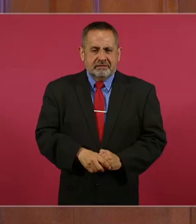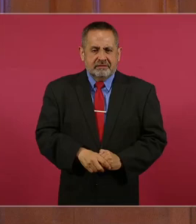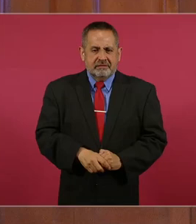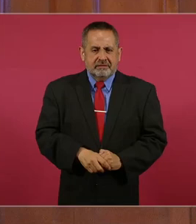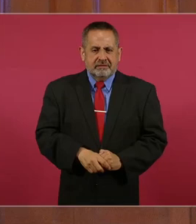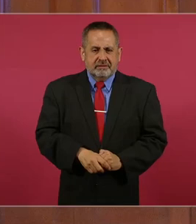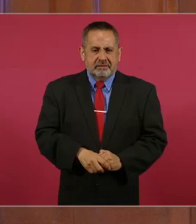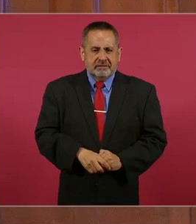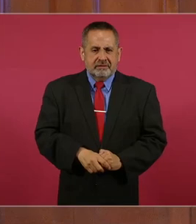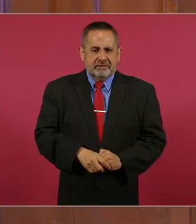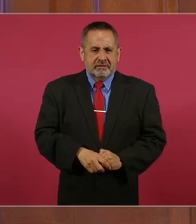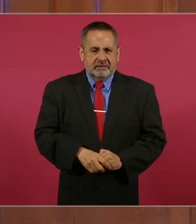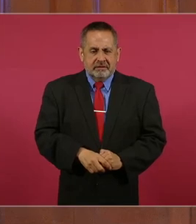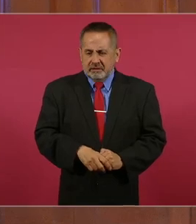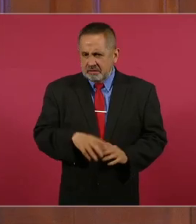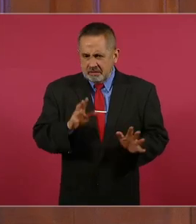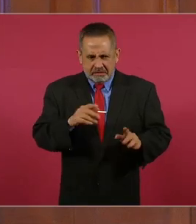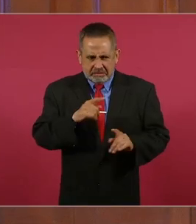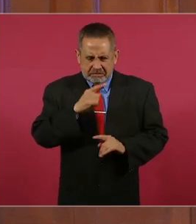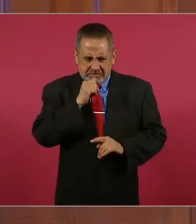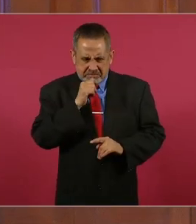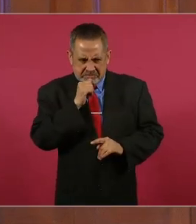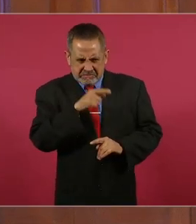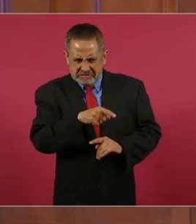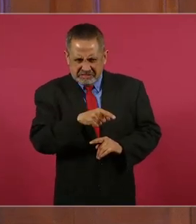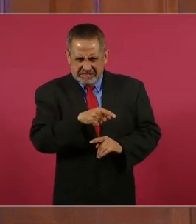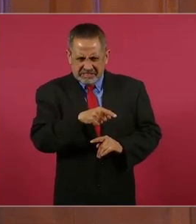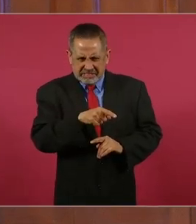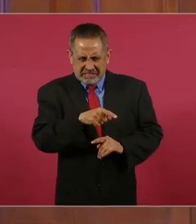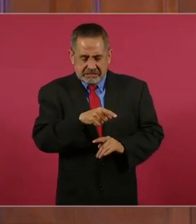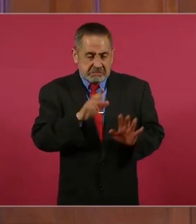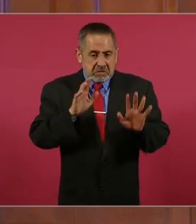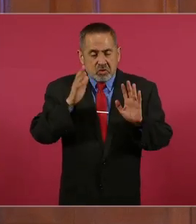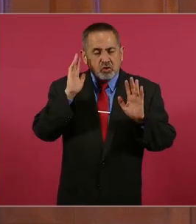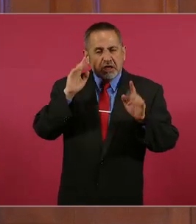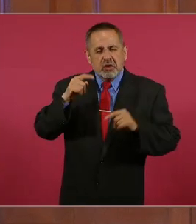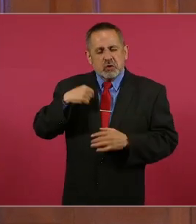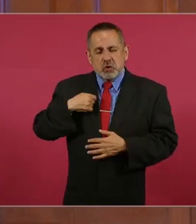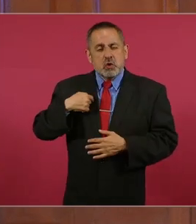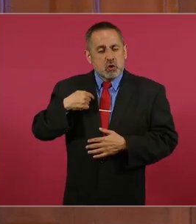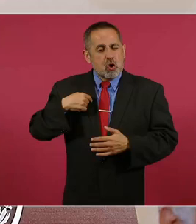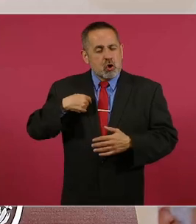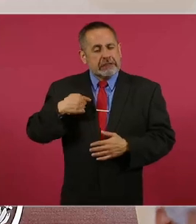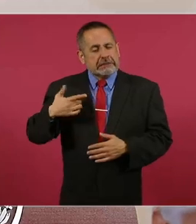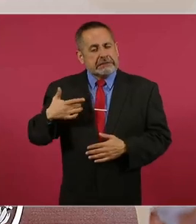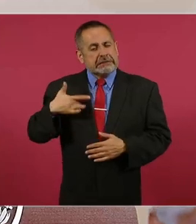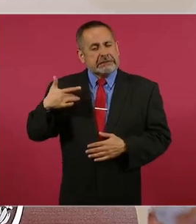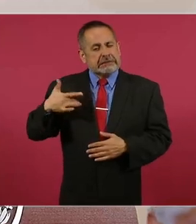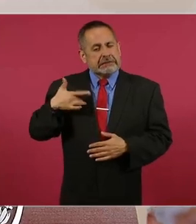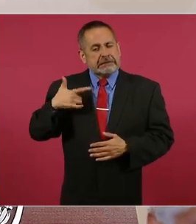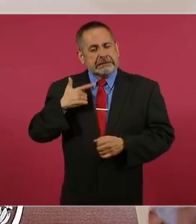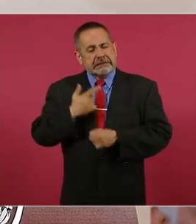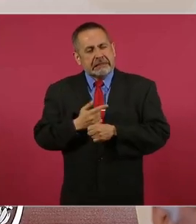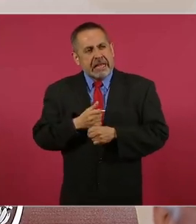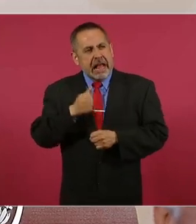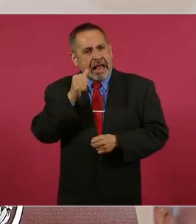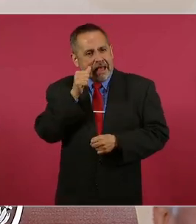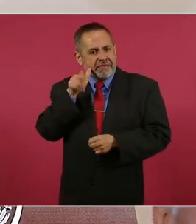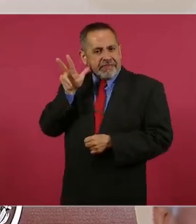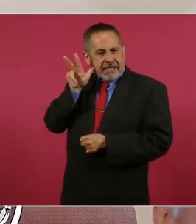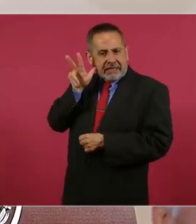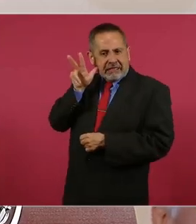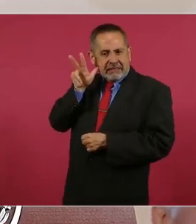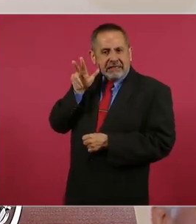La semana pasada. Ah, pero todavía no lo sé. Lo empecé a sentir antier.